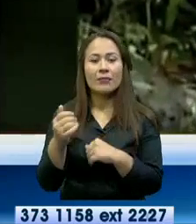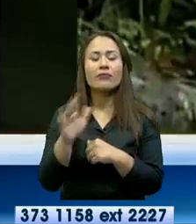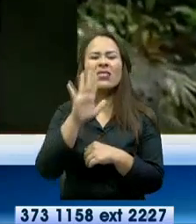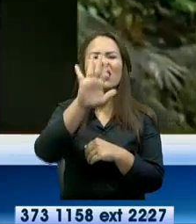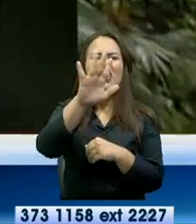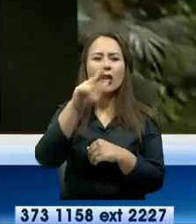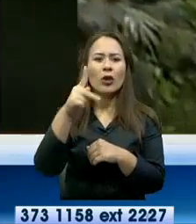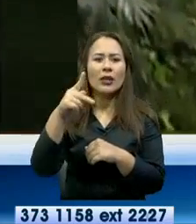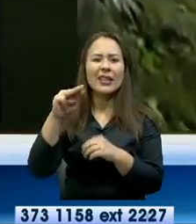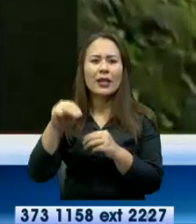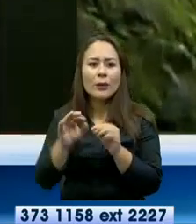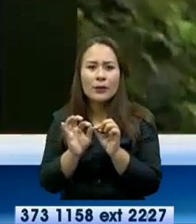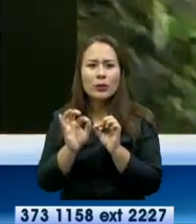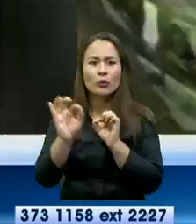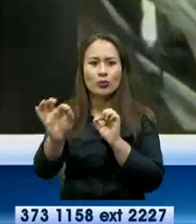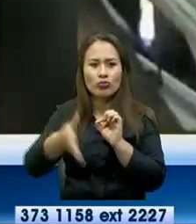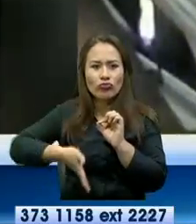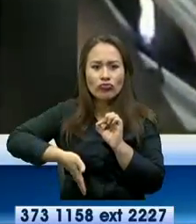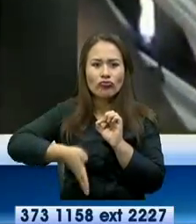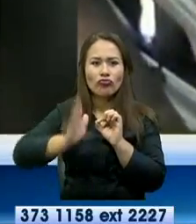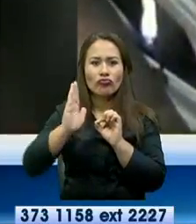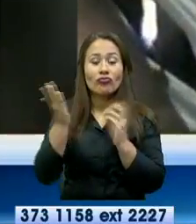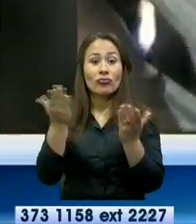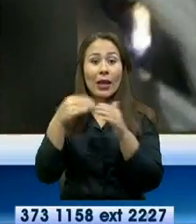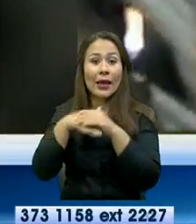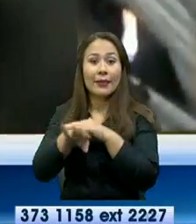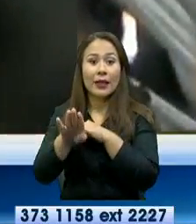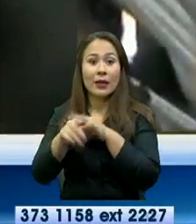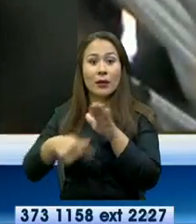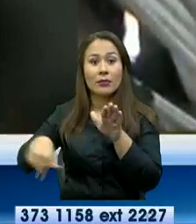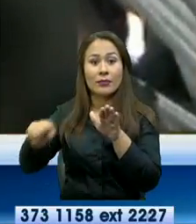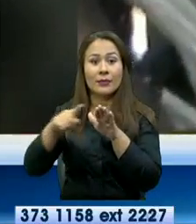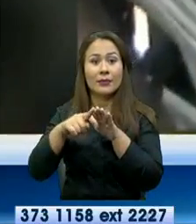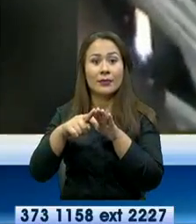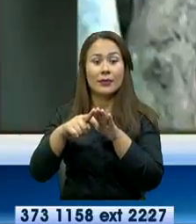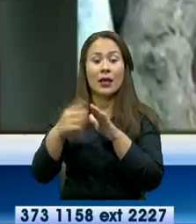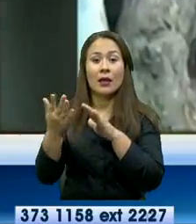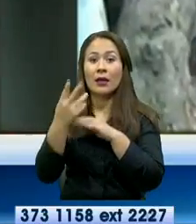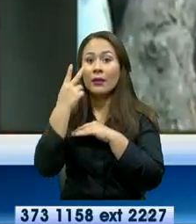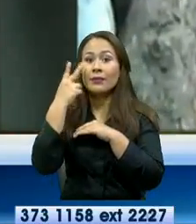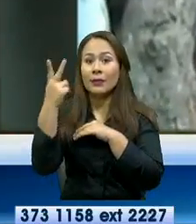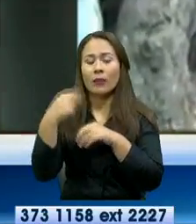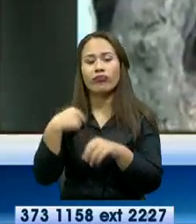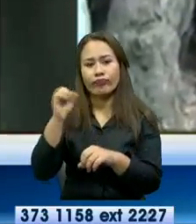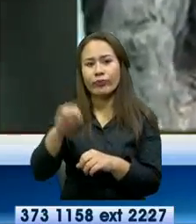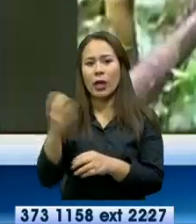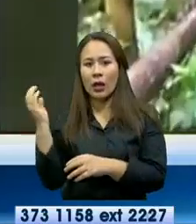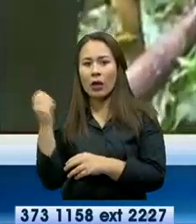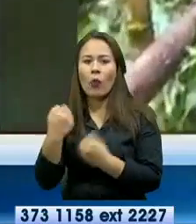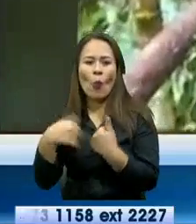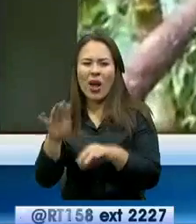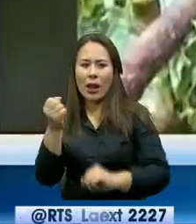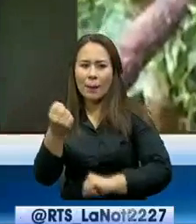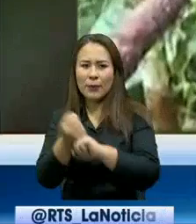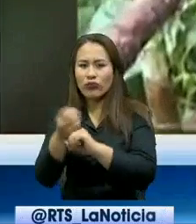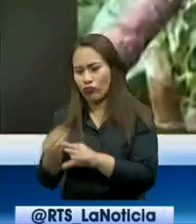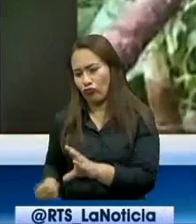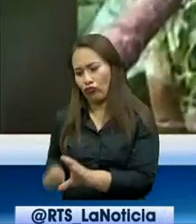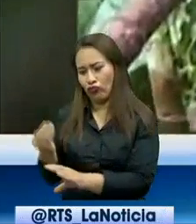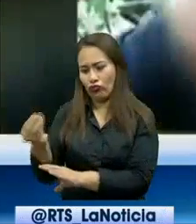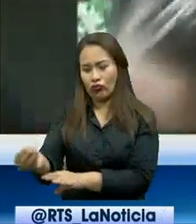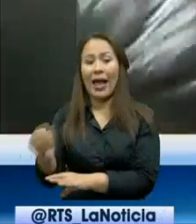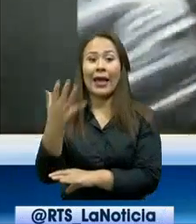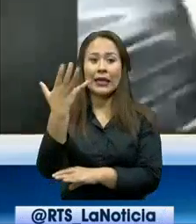5 kilómetros de la carretera. En la entrada del sector se deberá abonar un bono o contribución y luego son